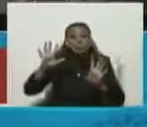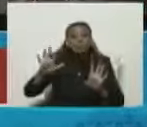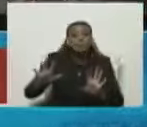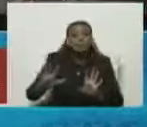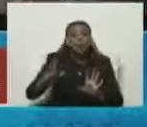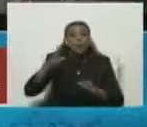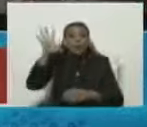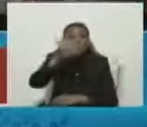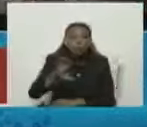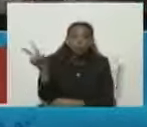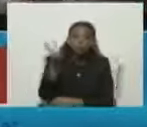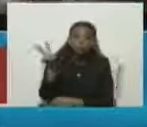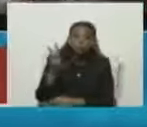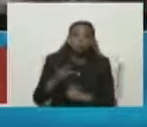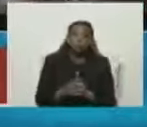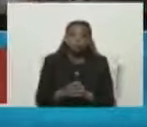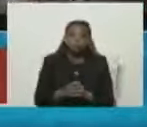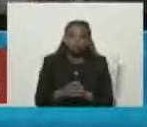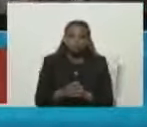por Venezuela.